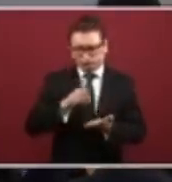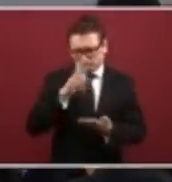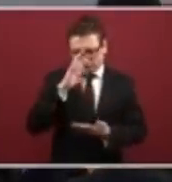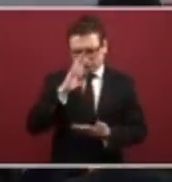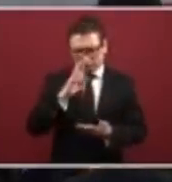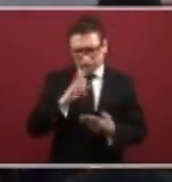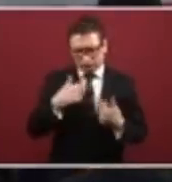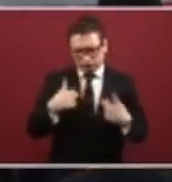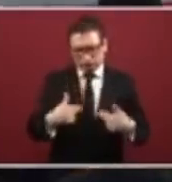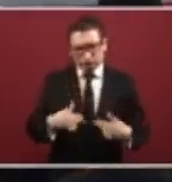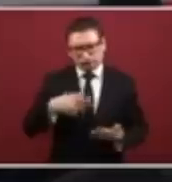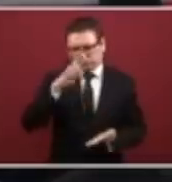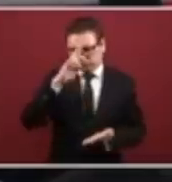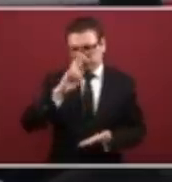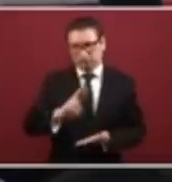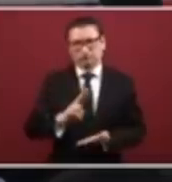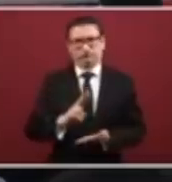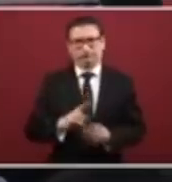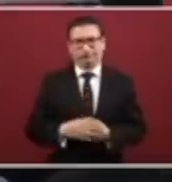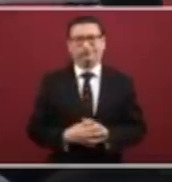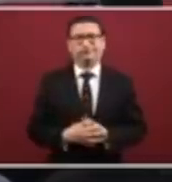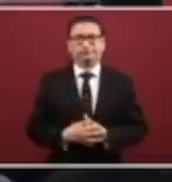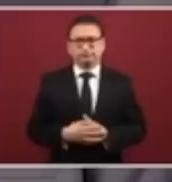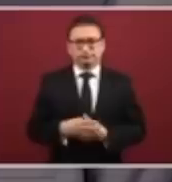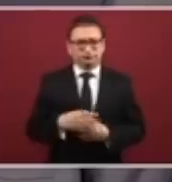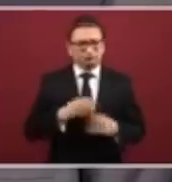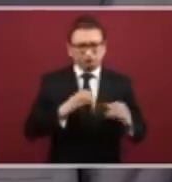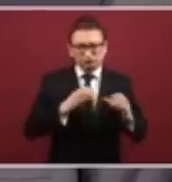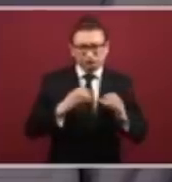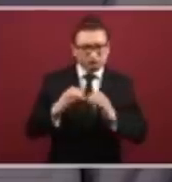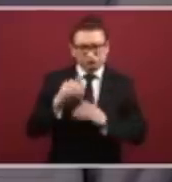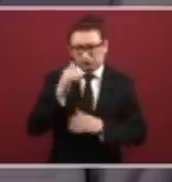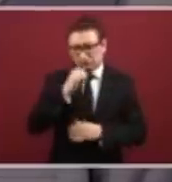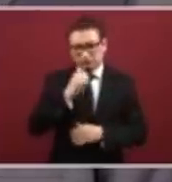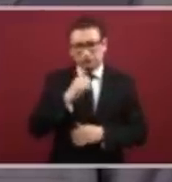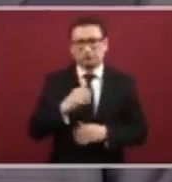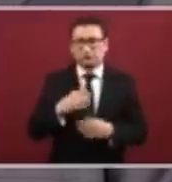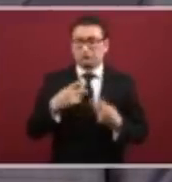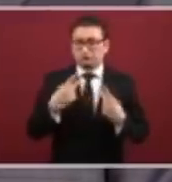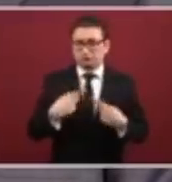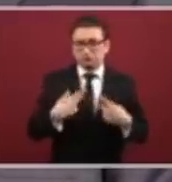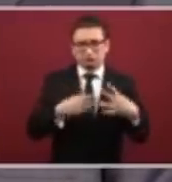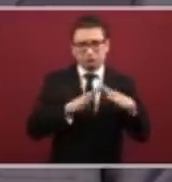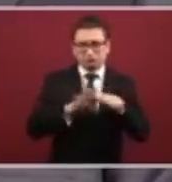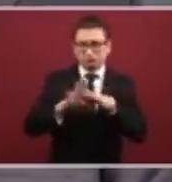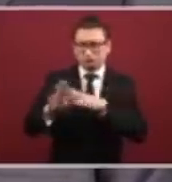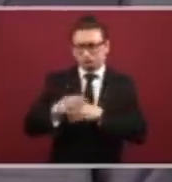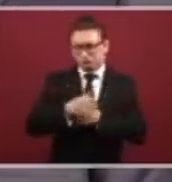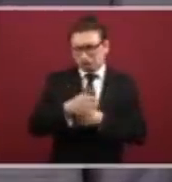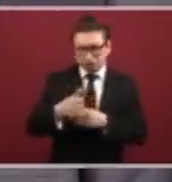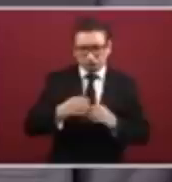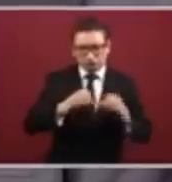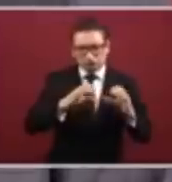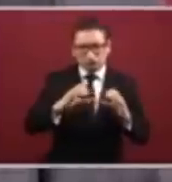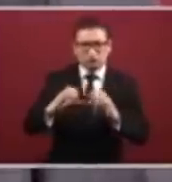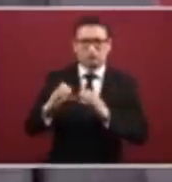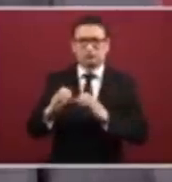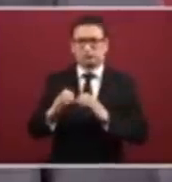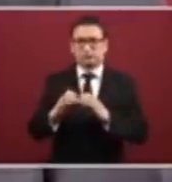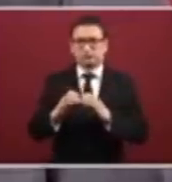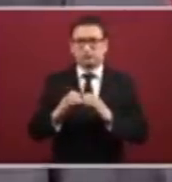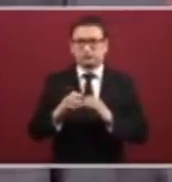violen derechos humanos y que se cuide a los migrantes. Y una manera de